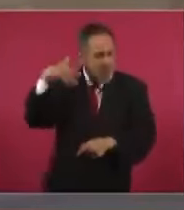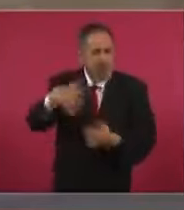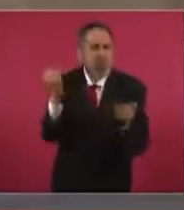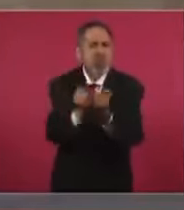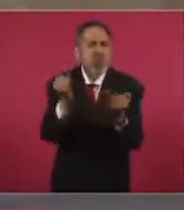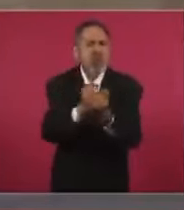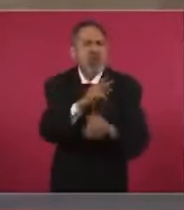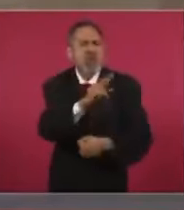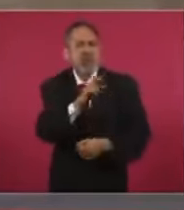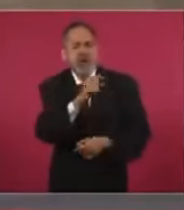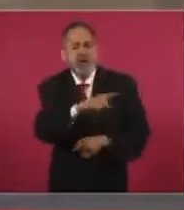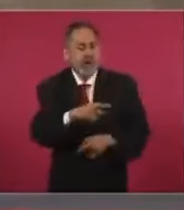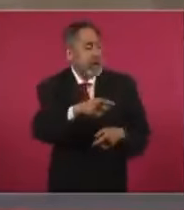democracia, eligiendo el pueblo a los jueces.